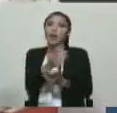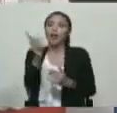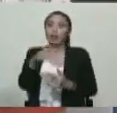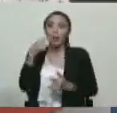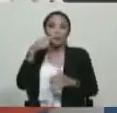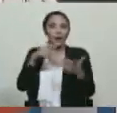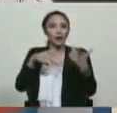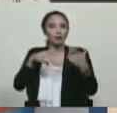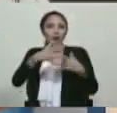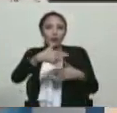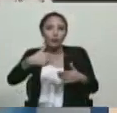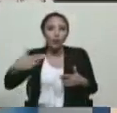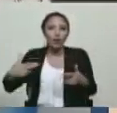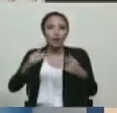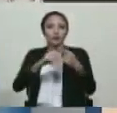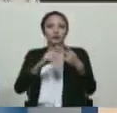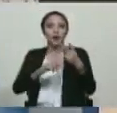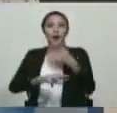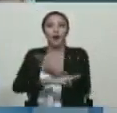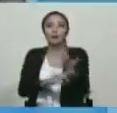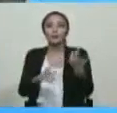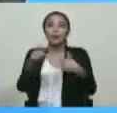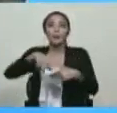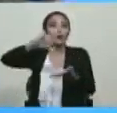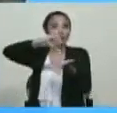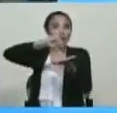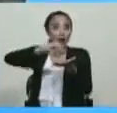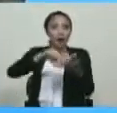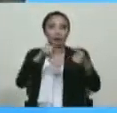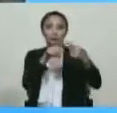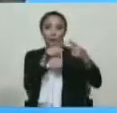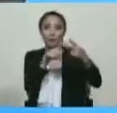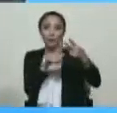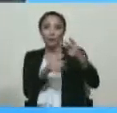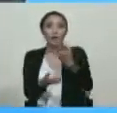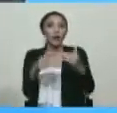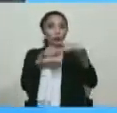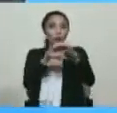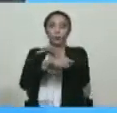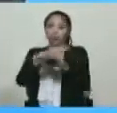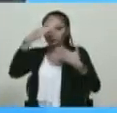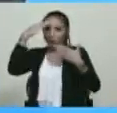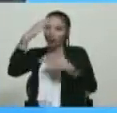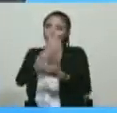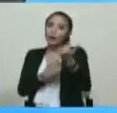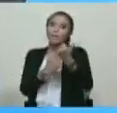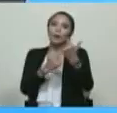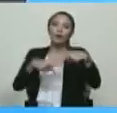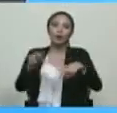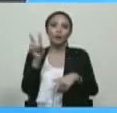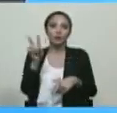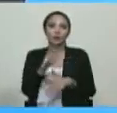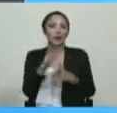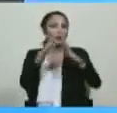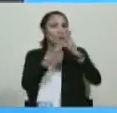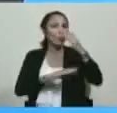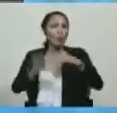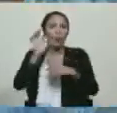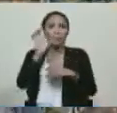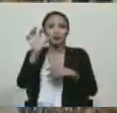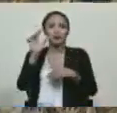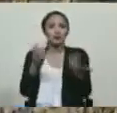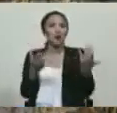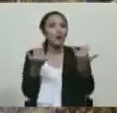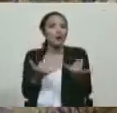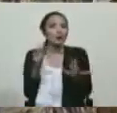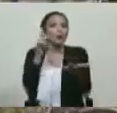de Indonesia, de la República Islámica de Irán, llevando el saludo del pueblo de Venezuela y a todos los países que están participando.